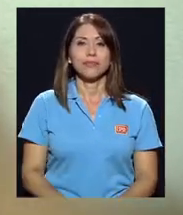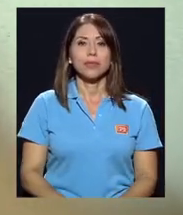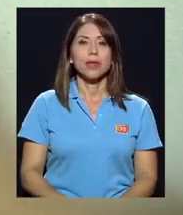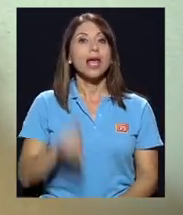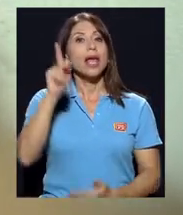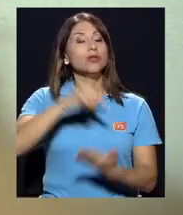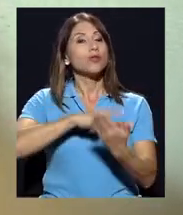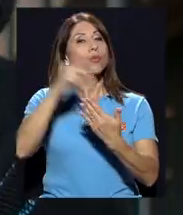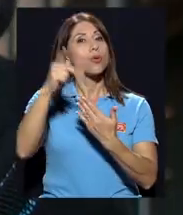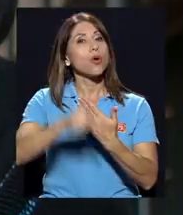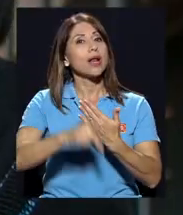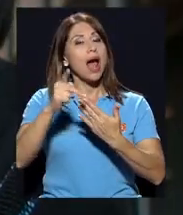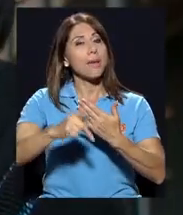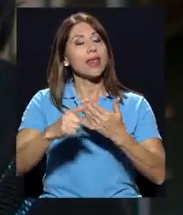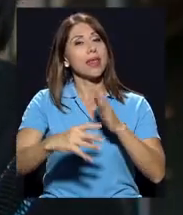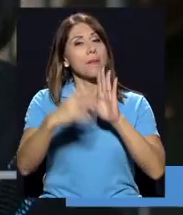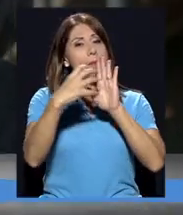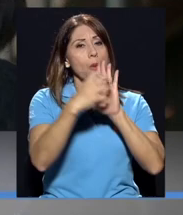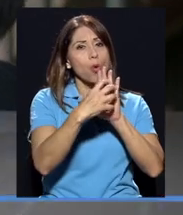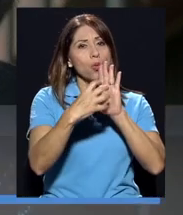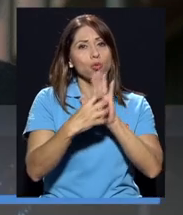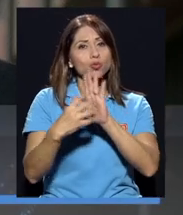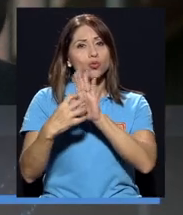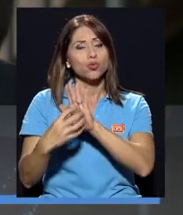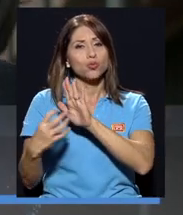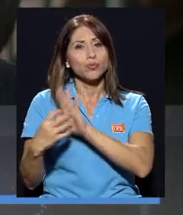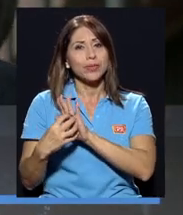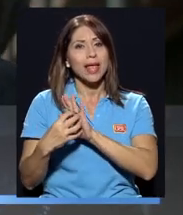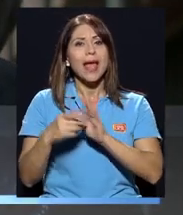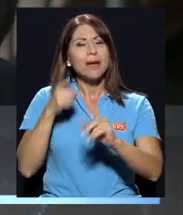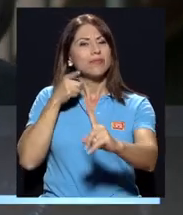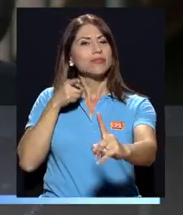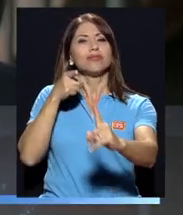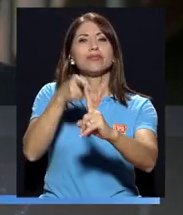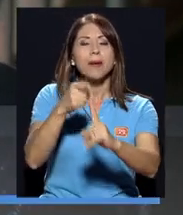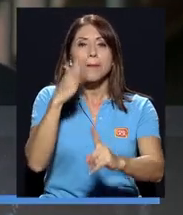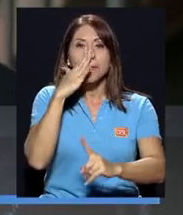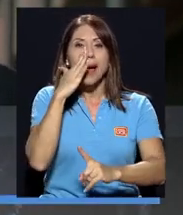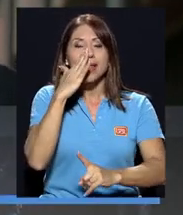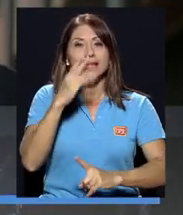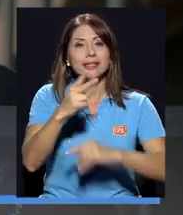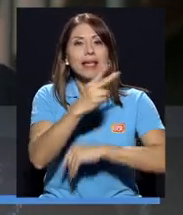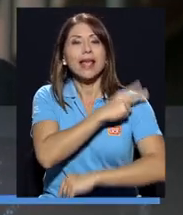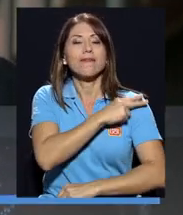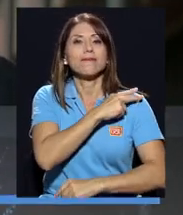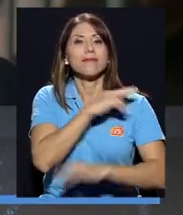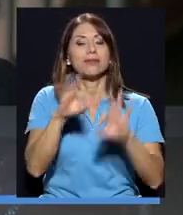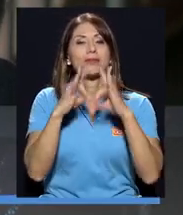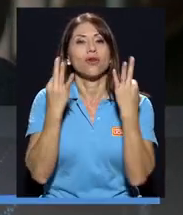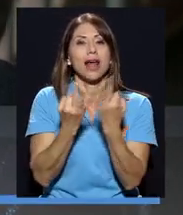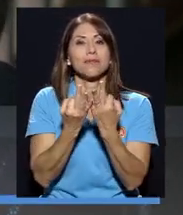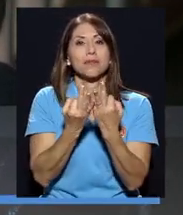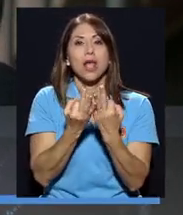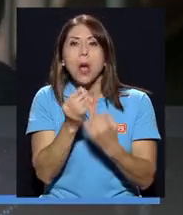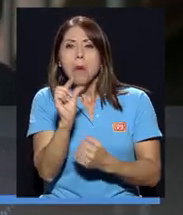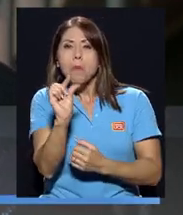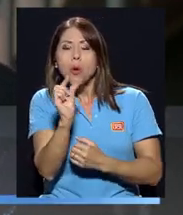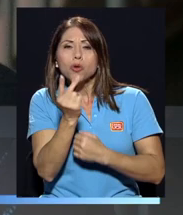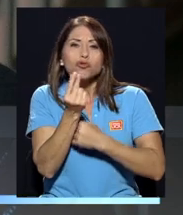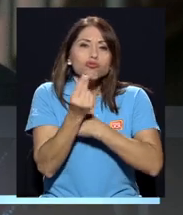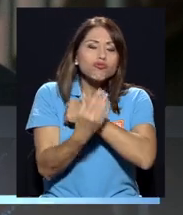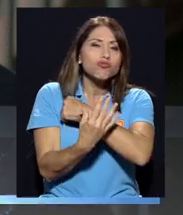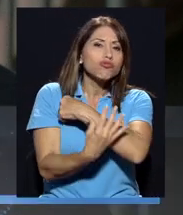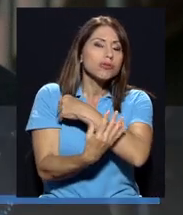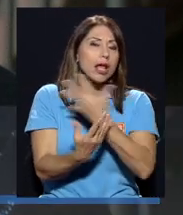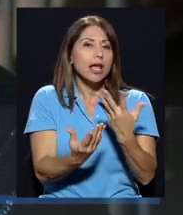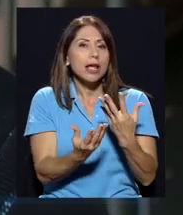programa modular dirigido a madres, jefas de hogar de escasos recursos económicos que tienen a su cargo la educación